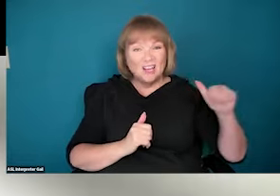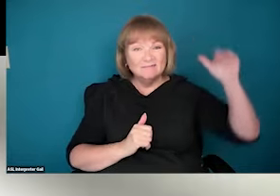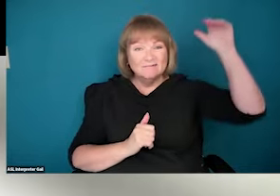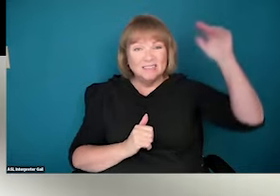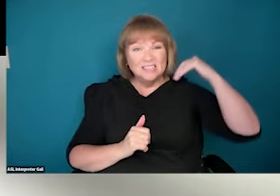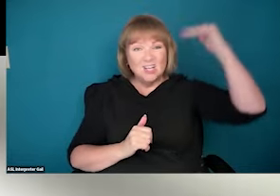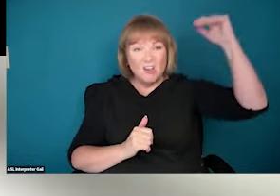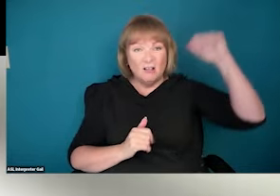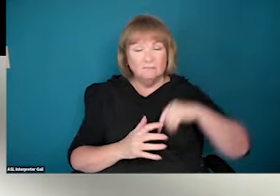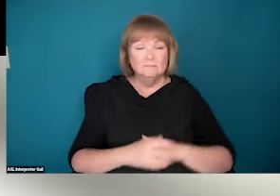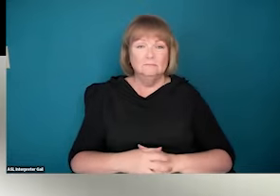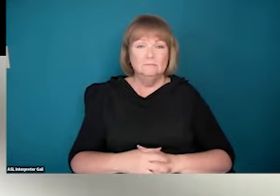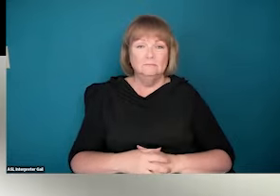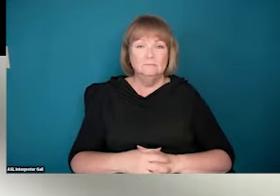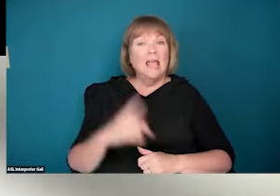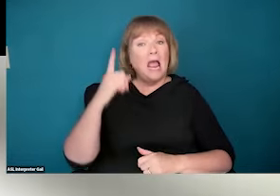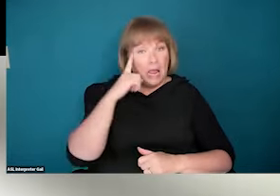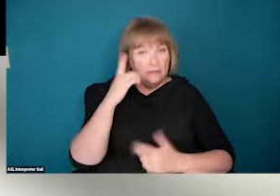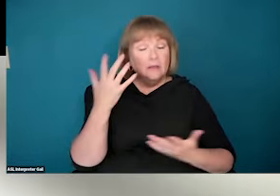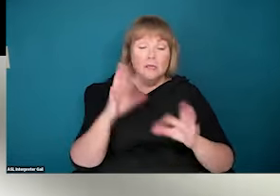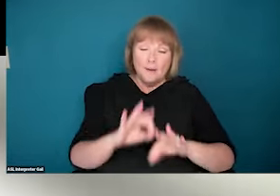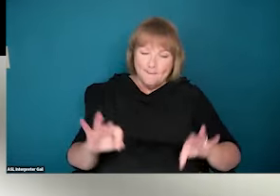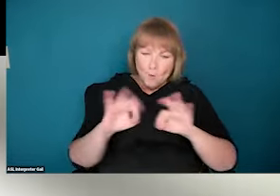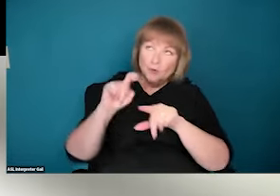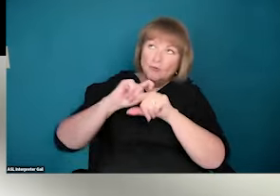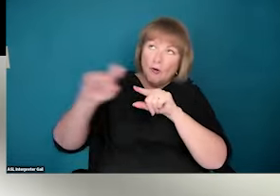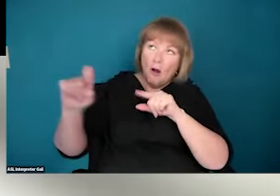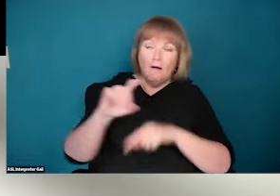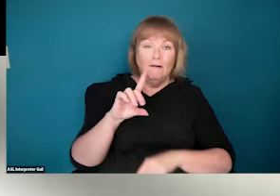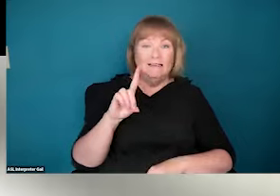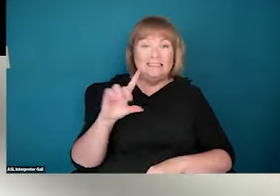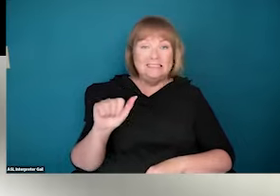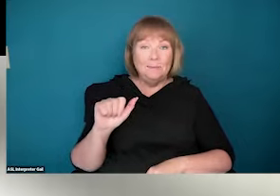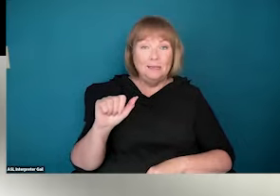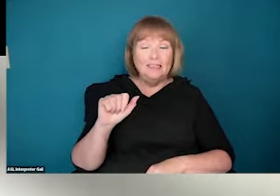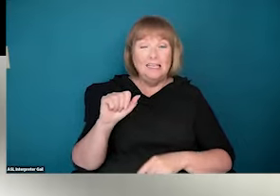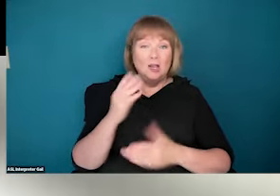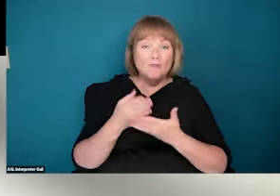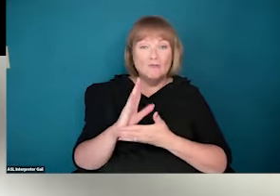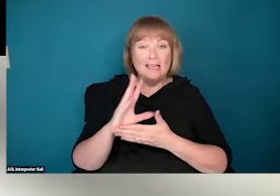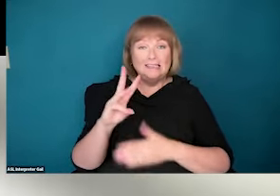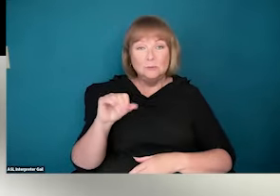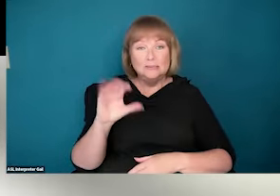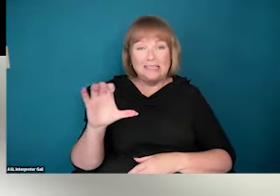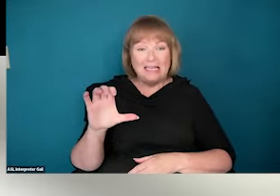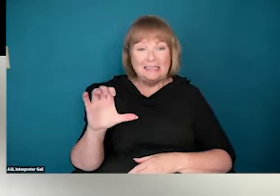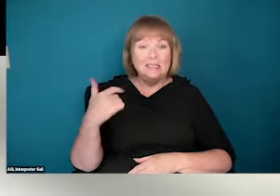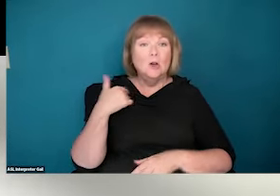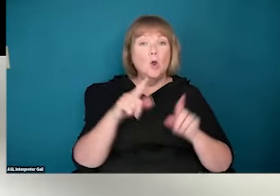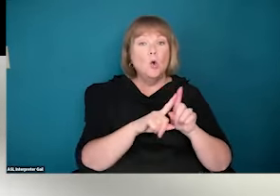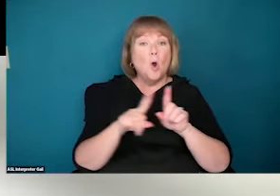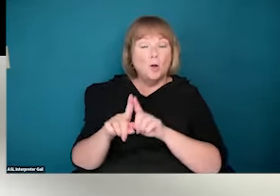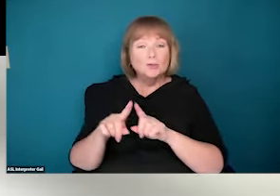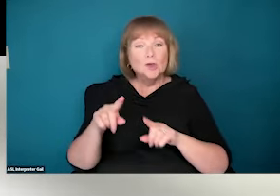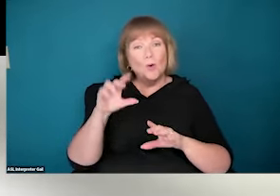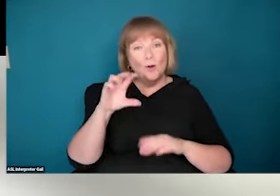apoyar o honrar el acuerdo de toma de decisiones apoyadas con un padre y un hijo?